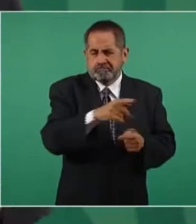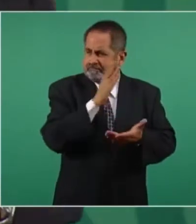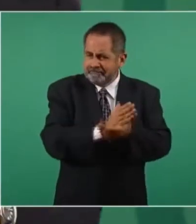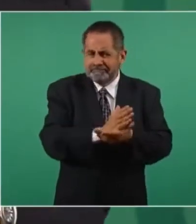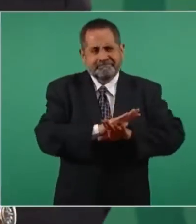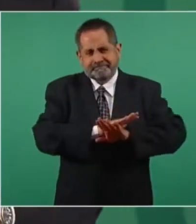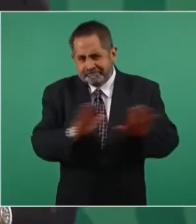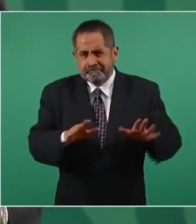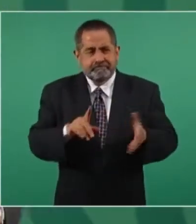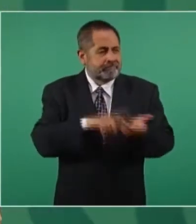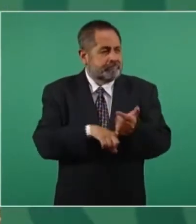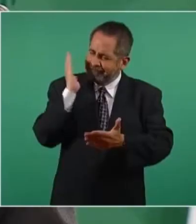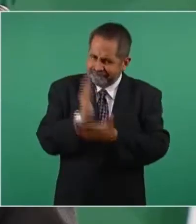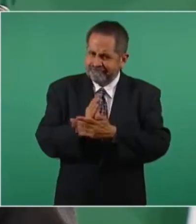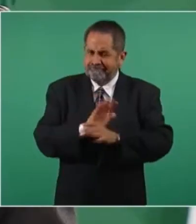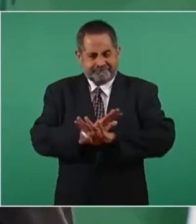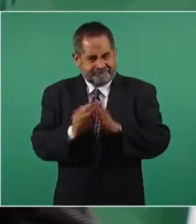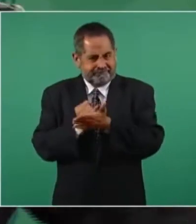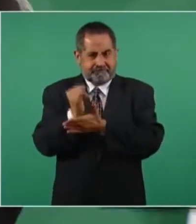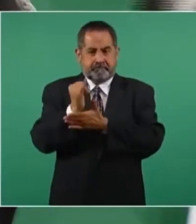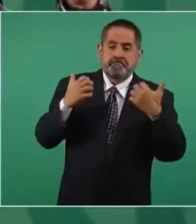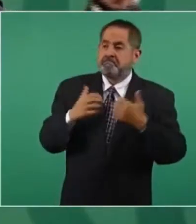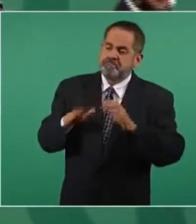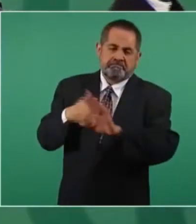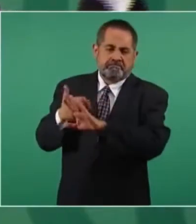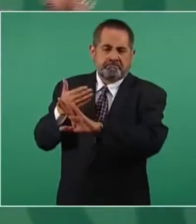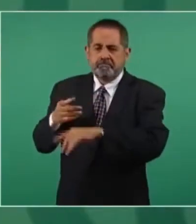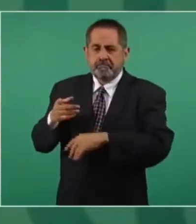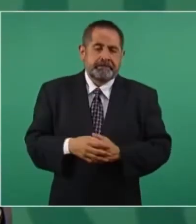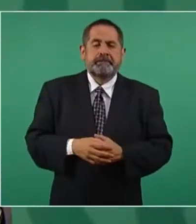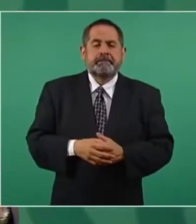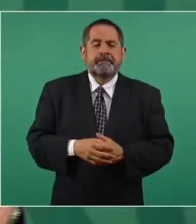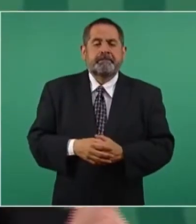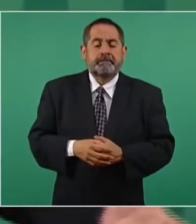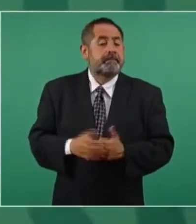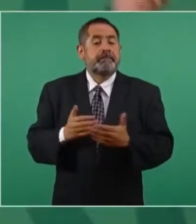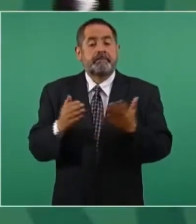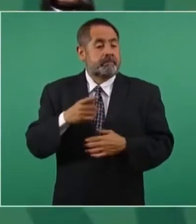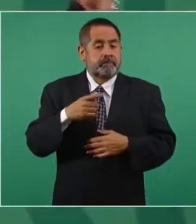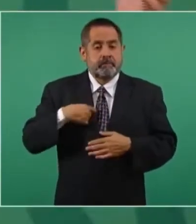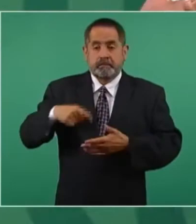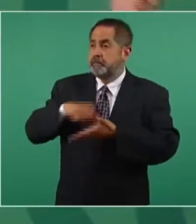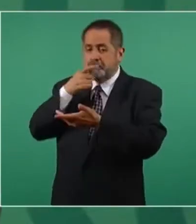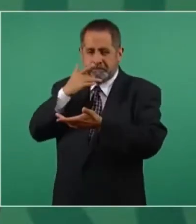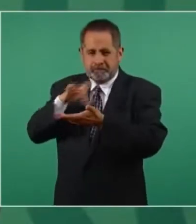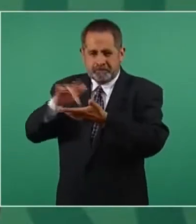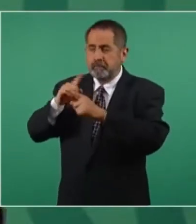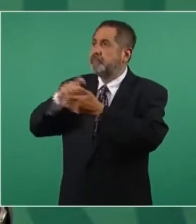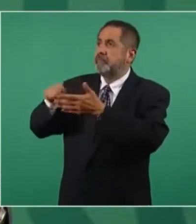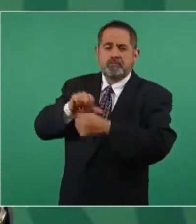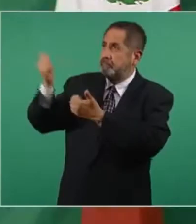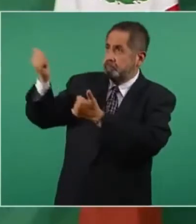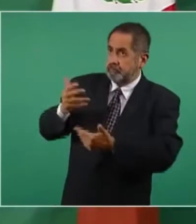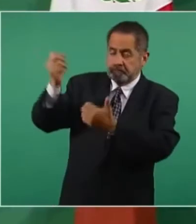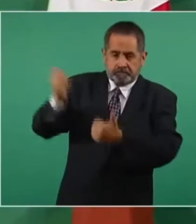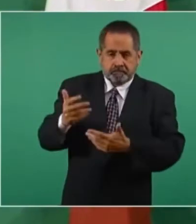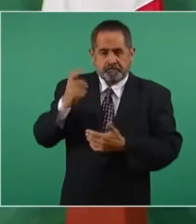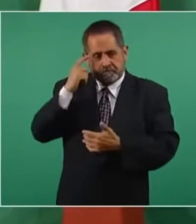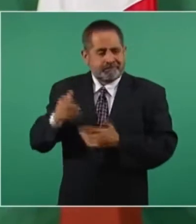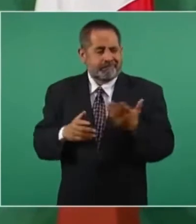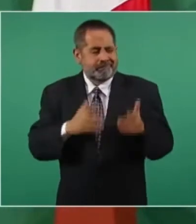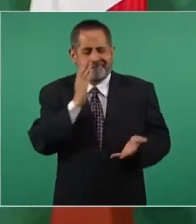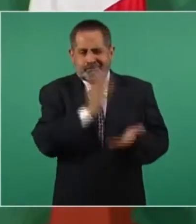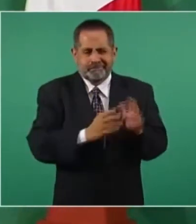la corrupción en la compra de medicinas, pues se lanzaron en contra nuestra. Y ahora se están comprando los medicamentos en el extranjero para